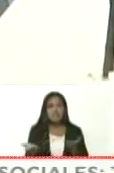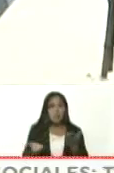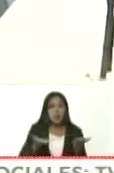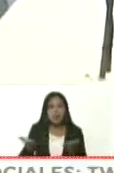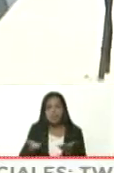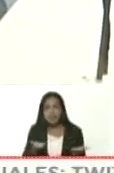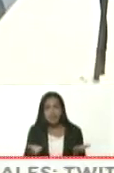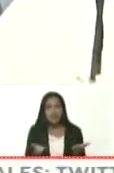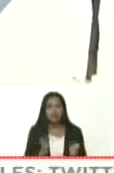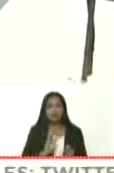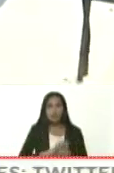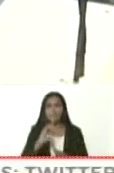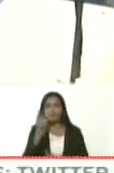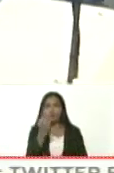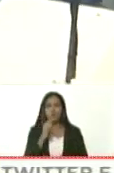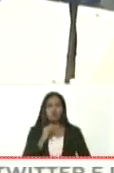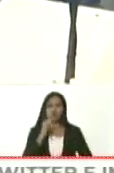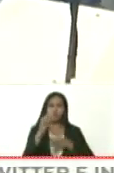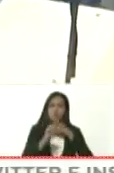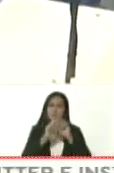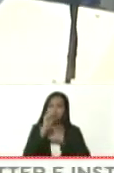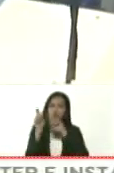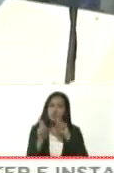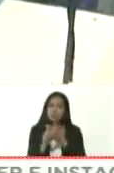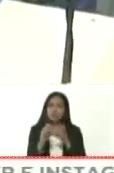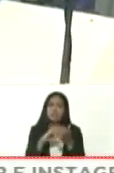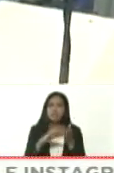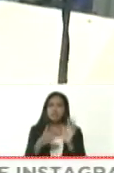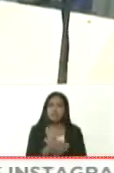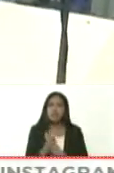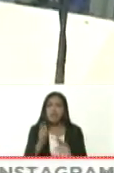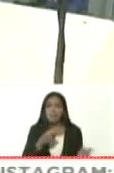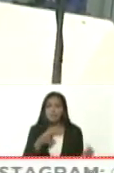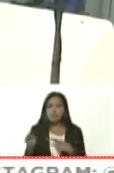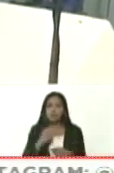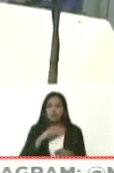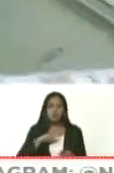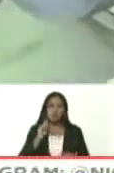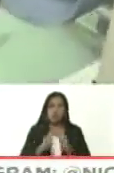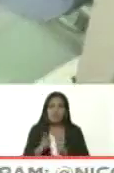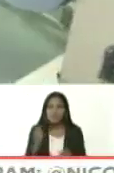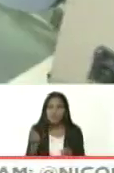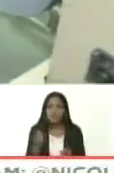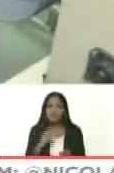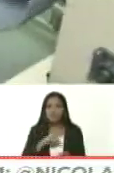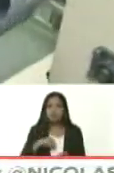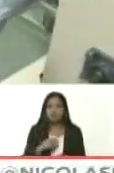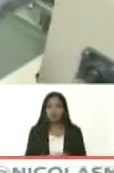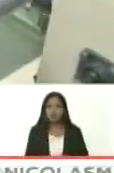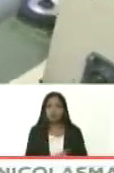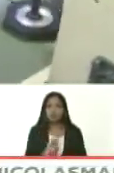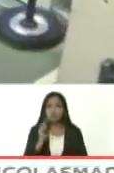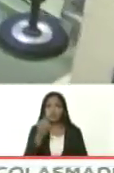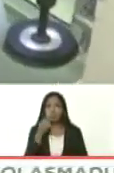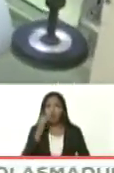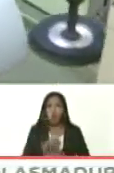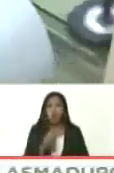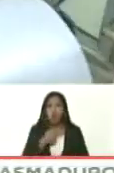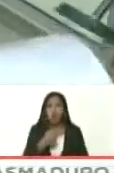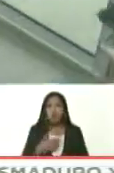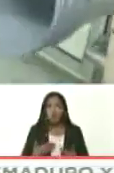Y lo primero que le pregunté, ¿de qué producto importado dependemos? Y es la primera orden que le quiero